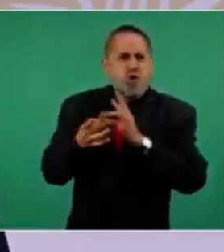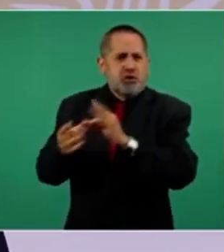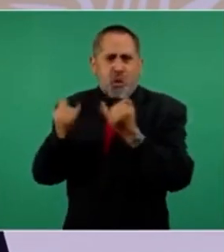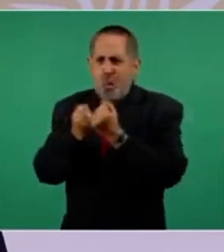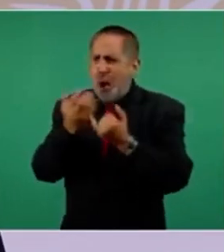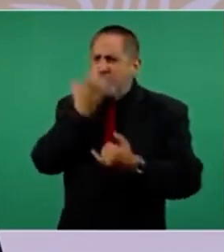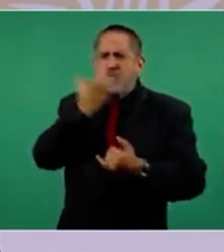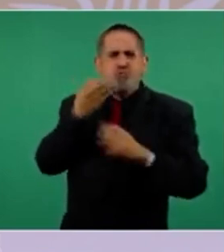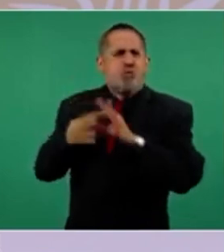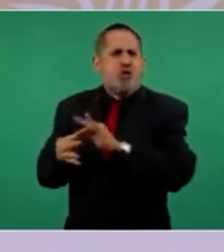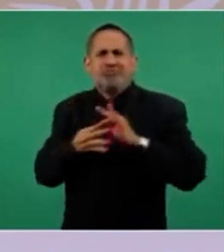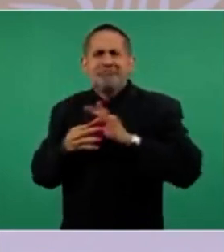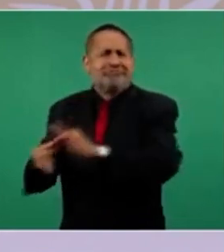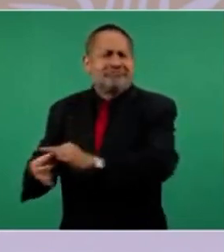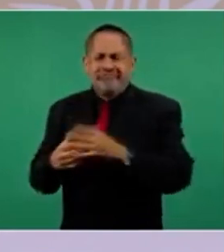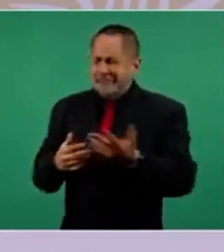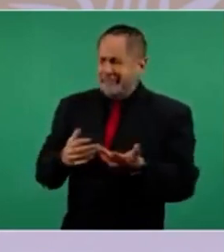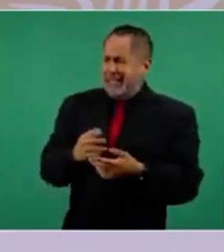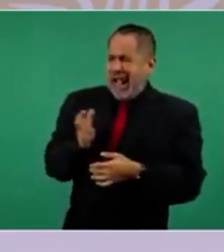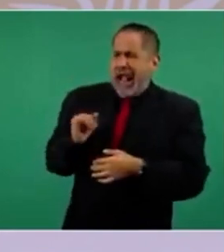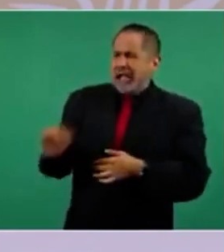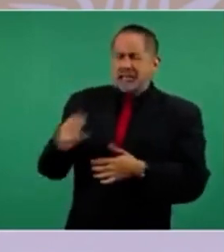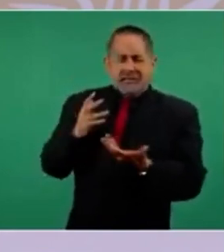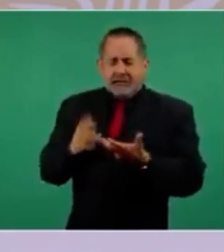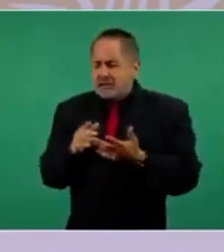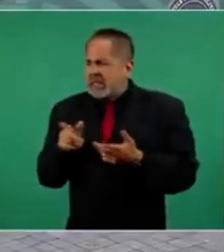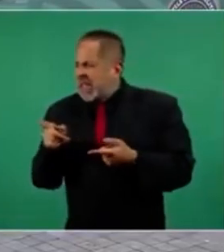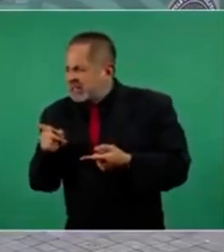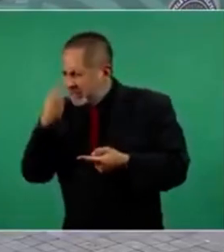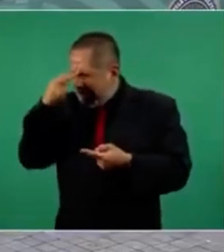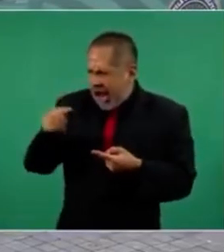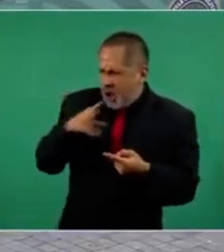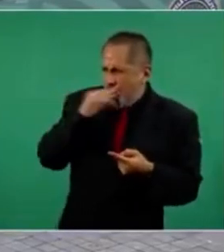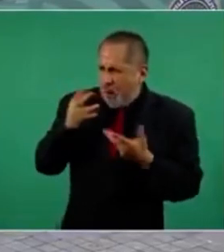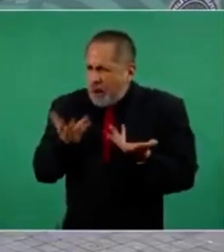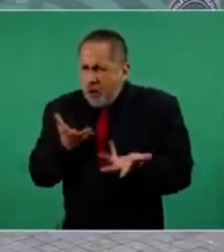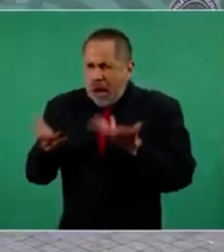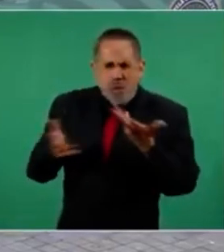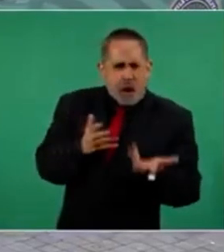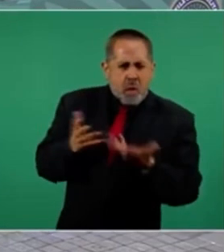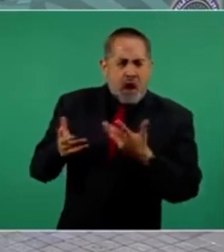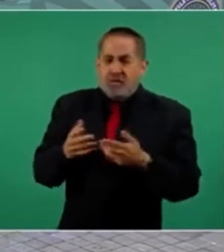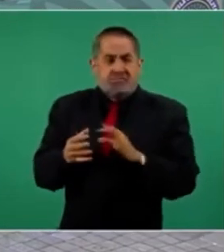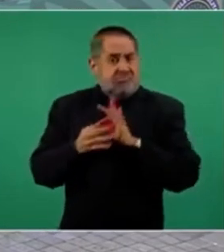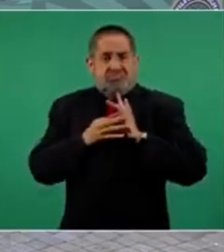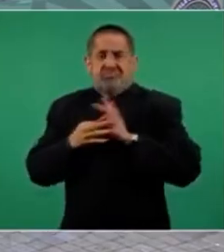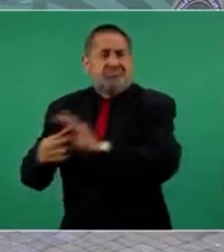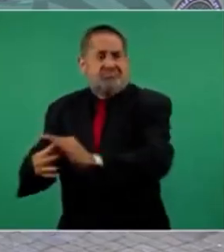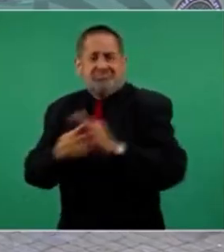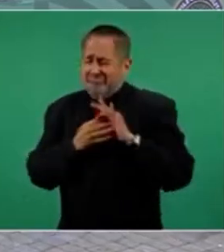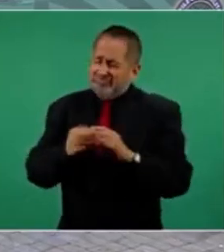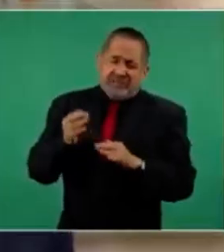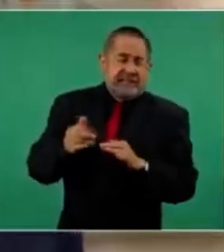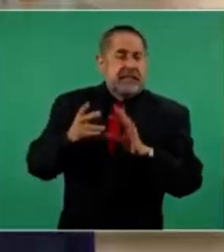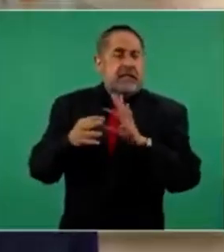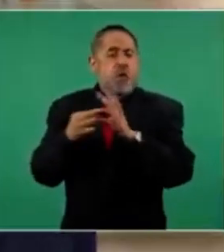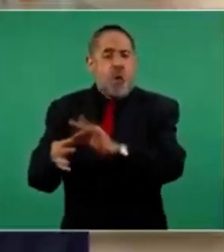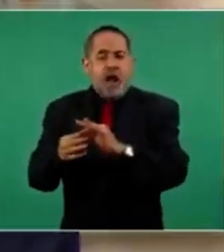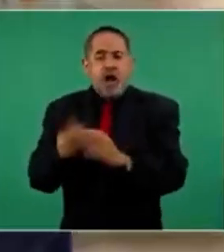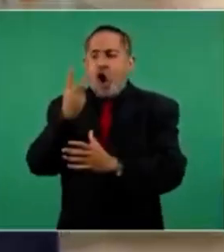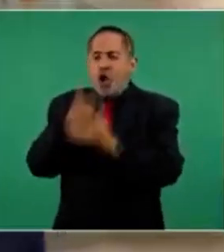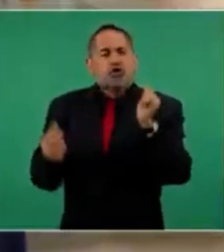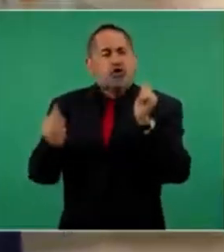tan natural y profunda que por momentos se pierde el origen exacto de obras y hechos, y hay que concluir que proviene de